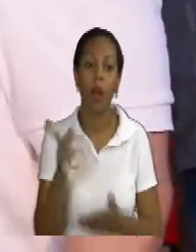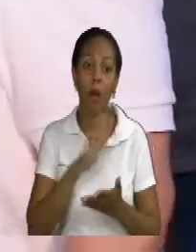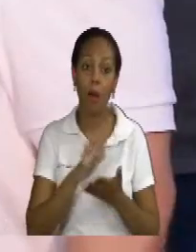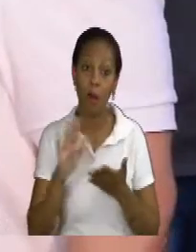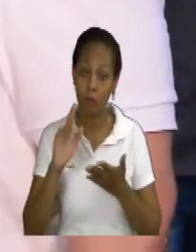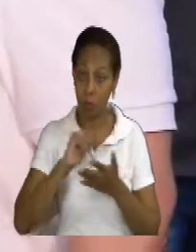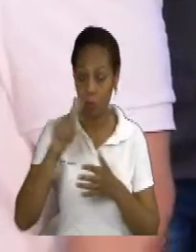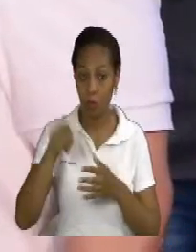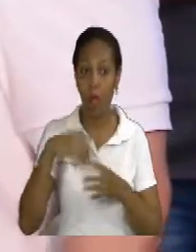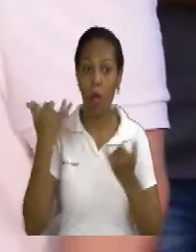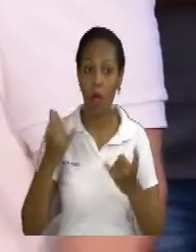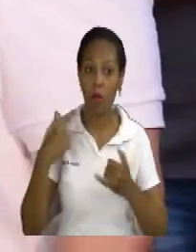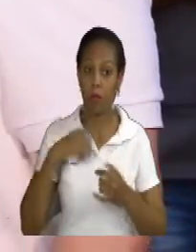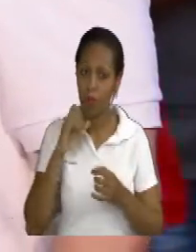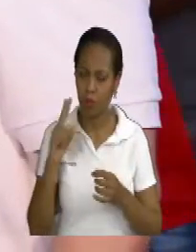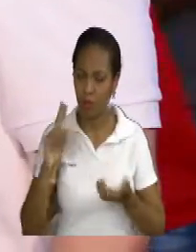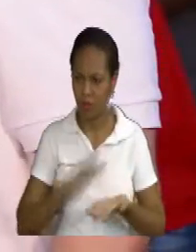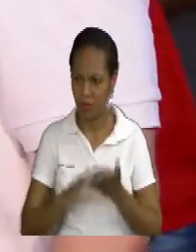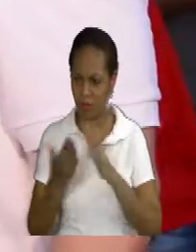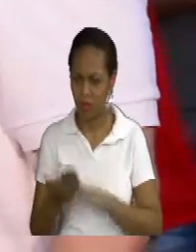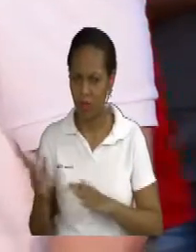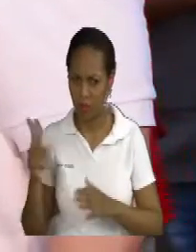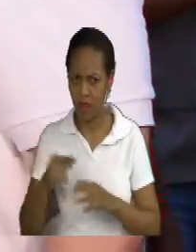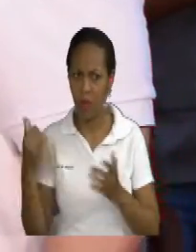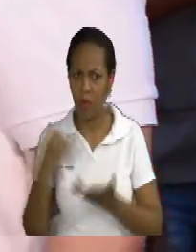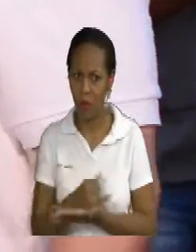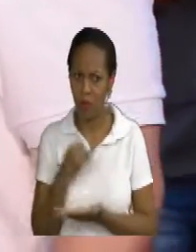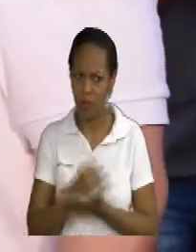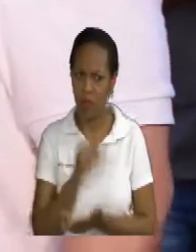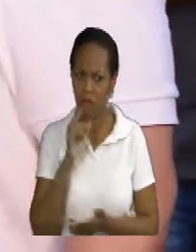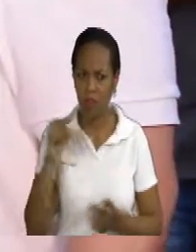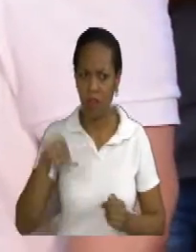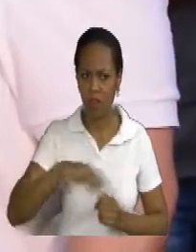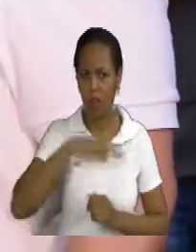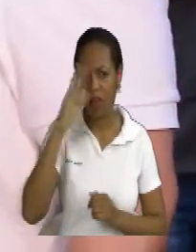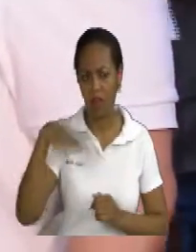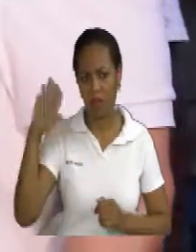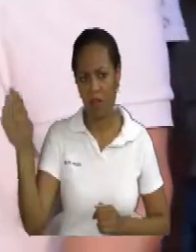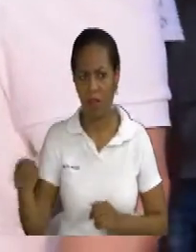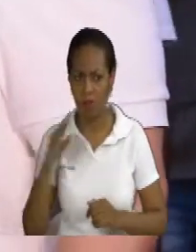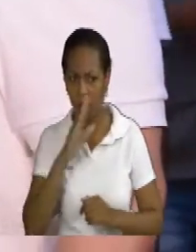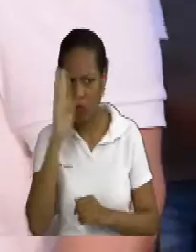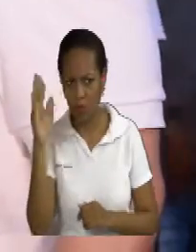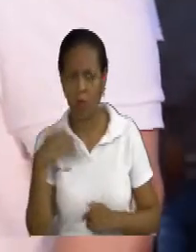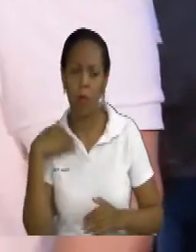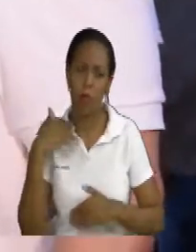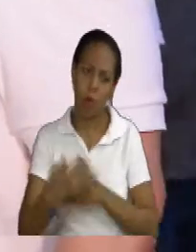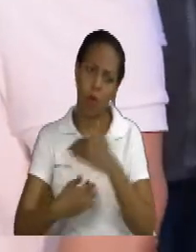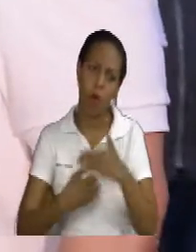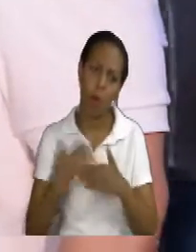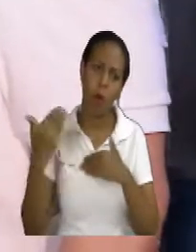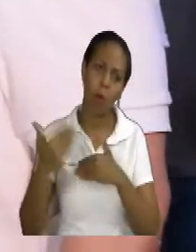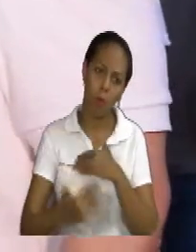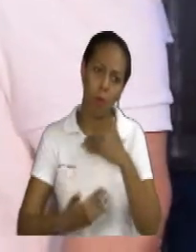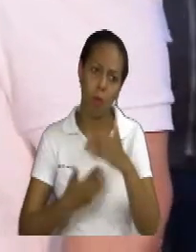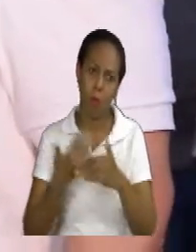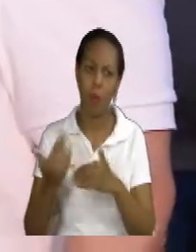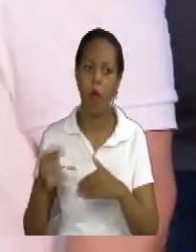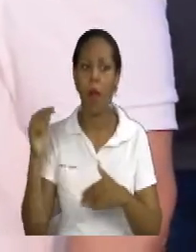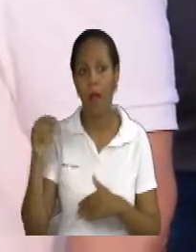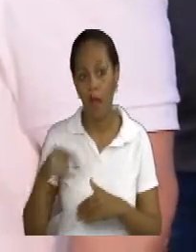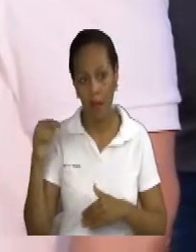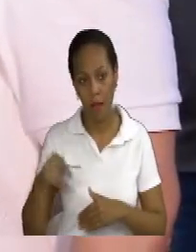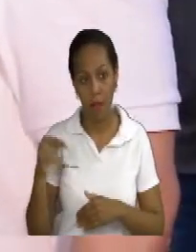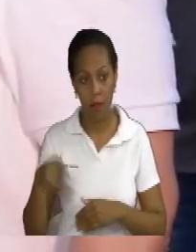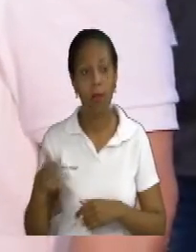Acción Comunal. Es muy tradicional en los políticos de Antioquia que hagan su escuela y vayan escalando poco a poco. Aquí